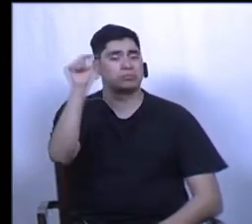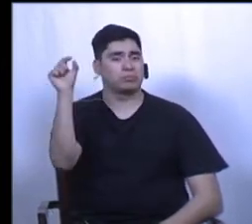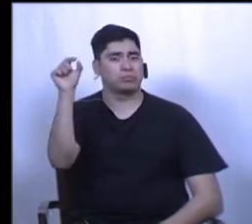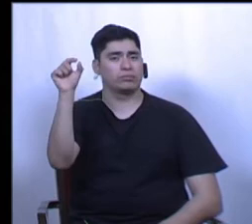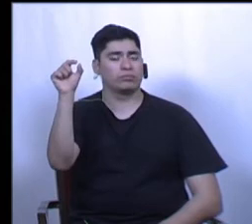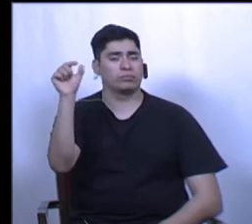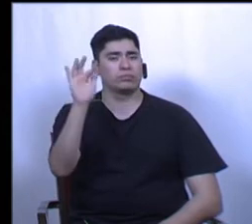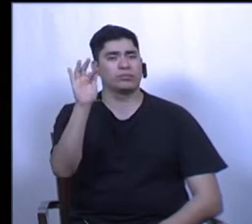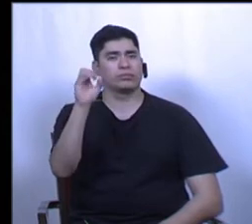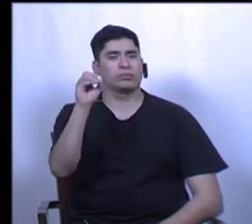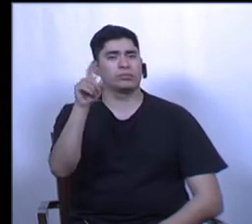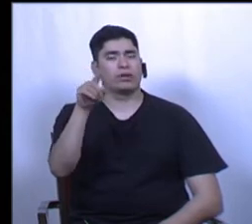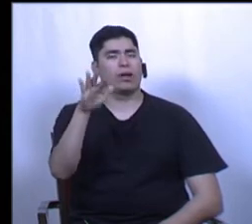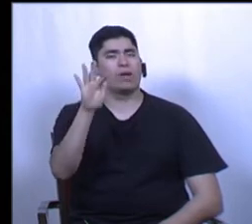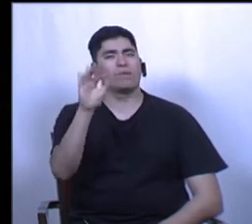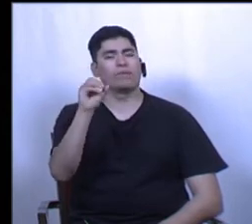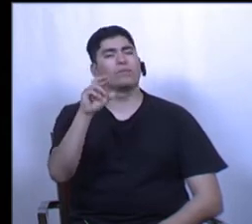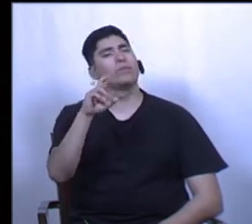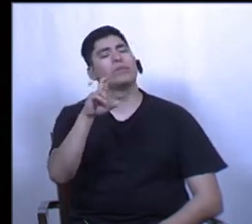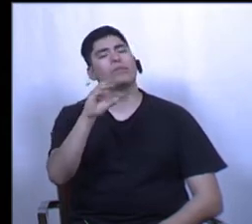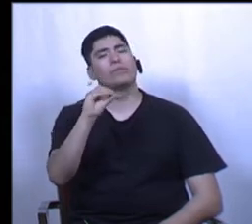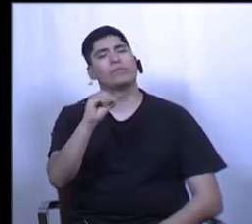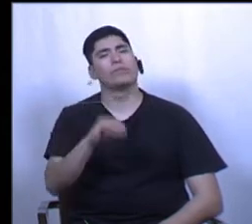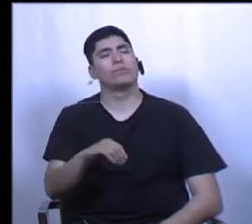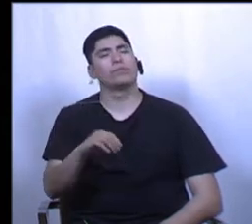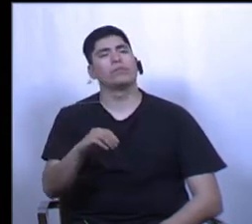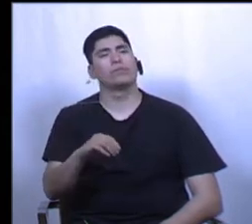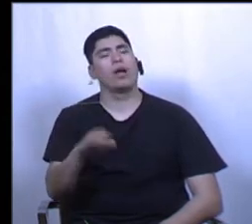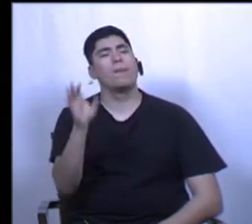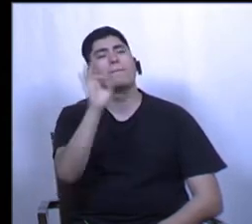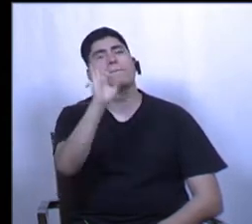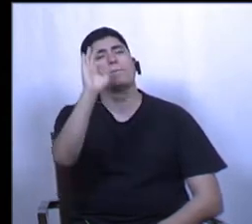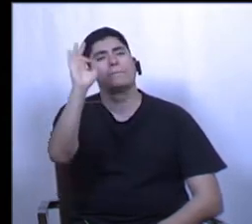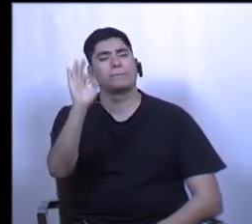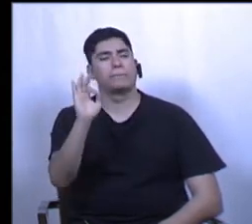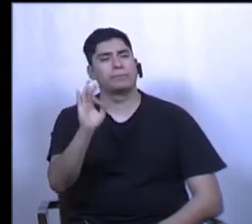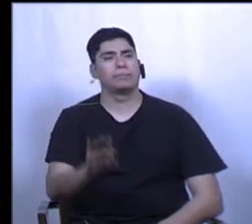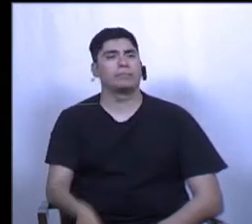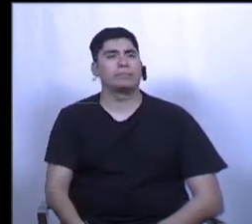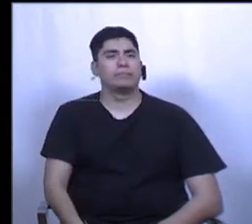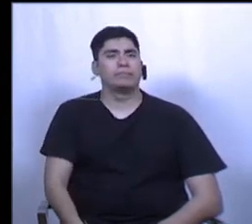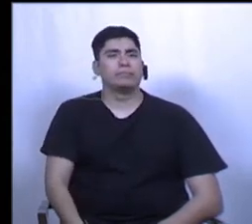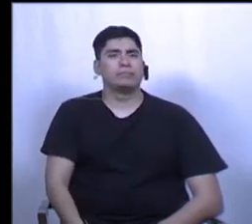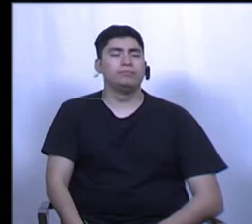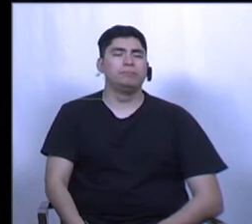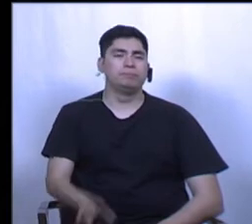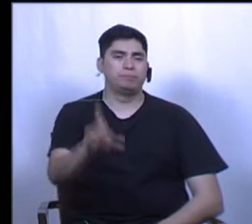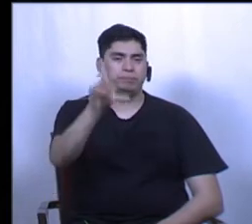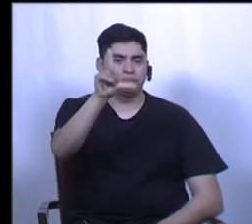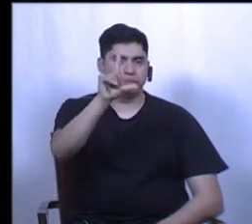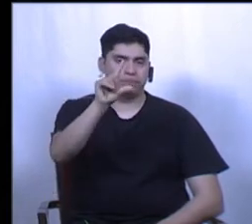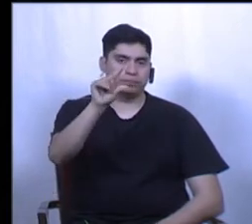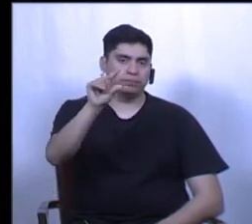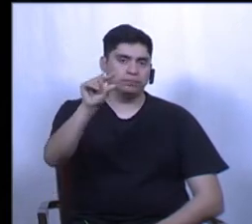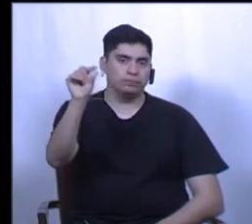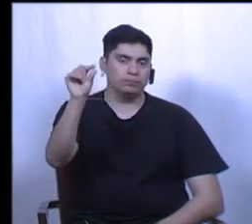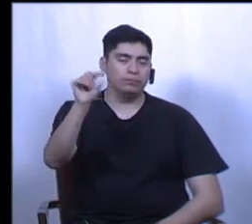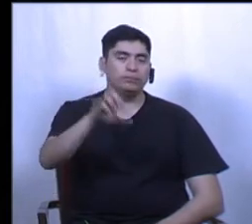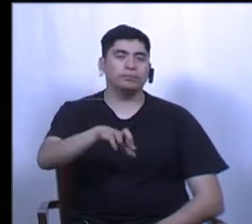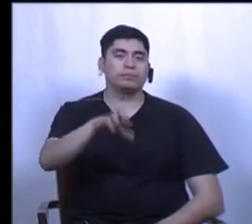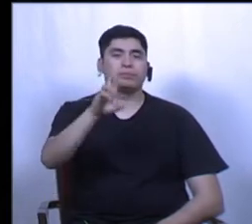fósforo. Esto activa la siguiente molécula y esto reduce la producción de la proteína. Es